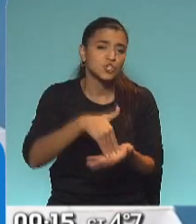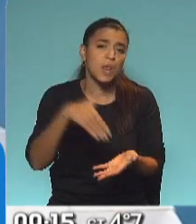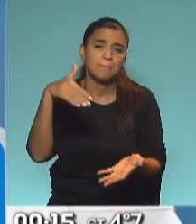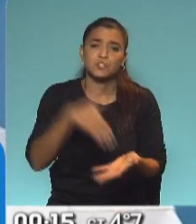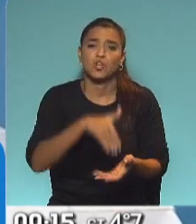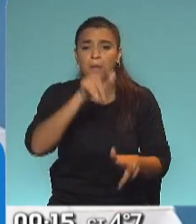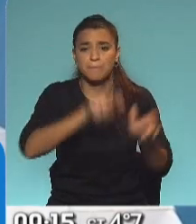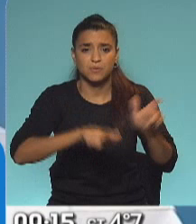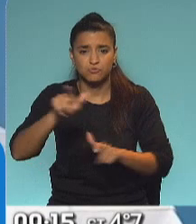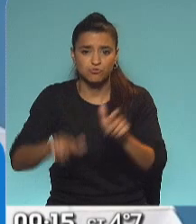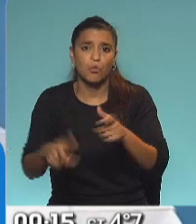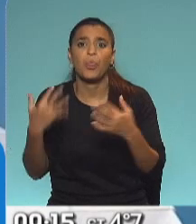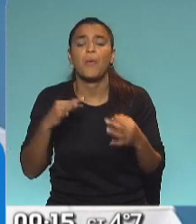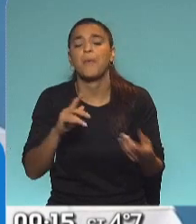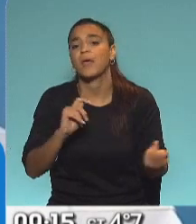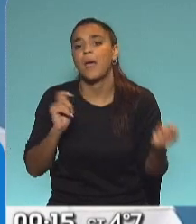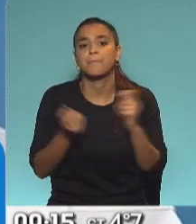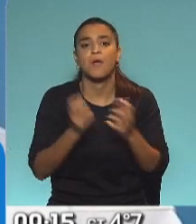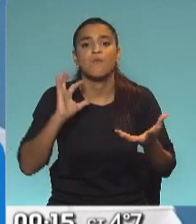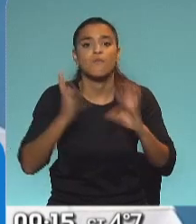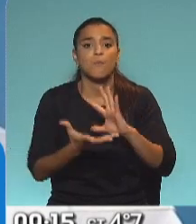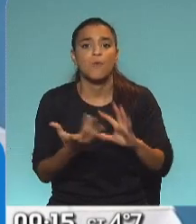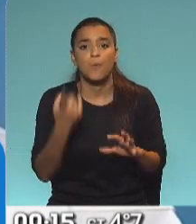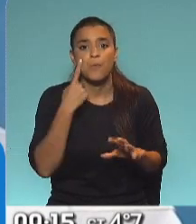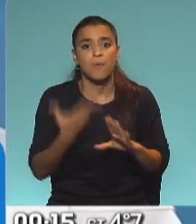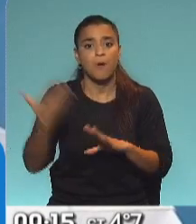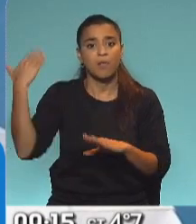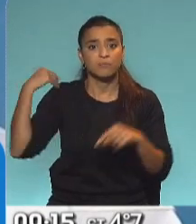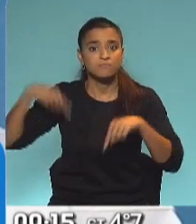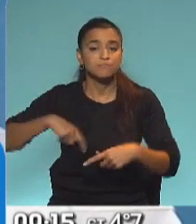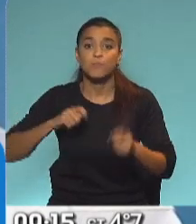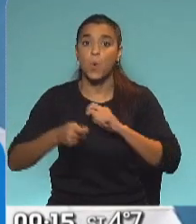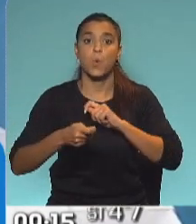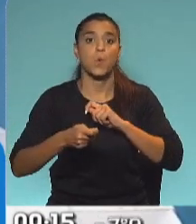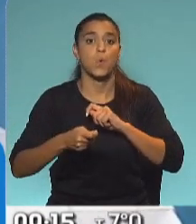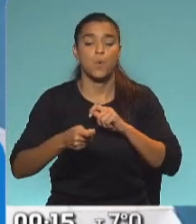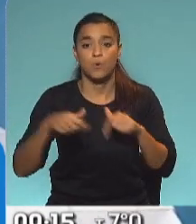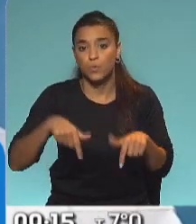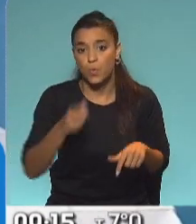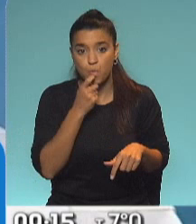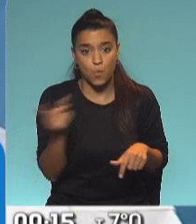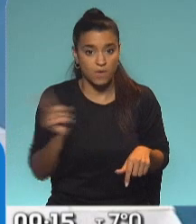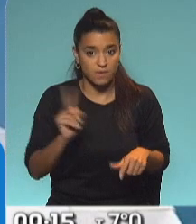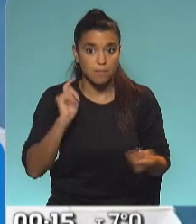de personas tuvimos que cambiar la forma en que vivíamos. No es fácil